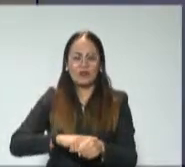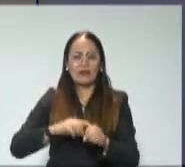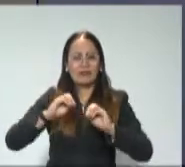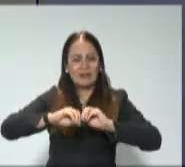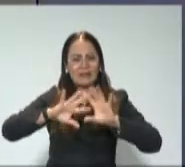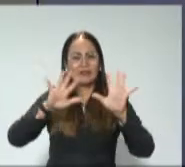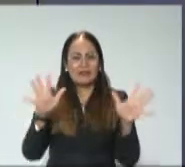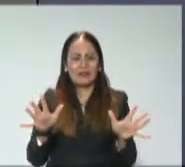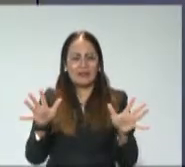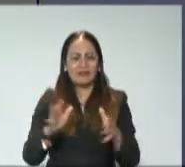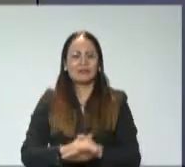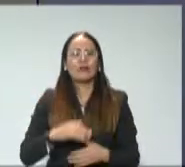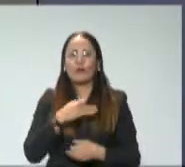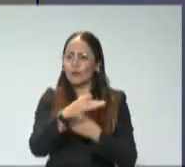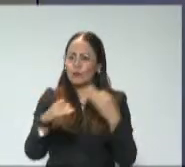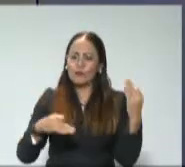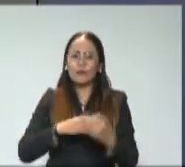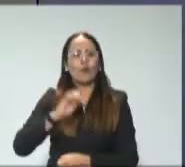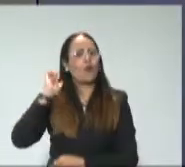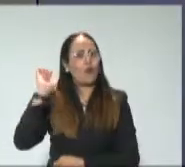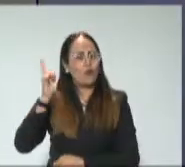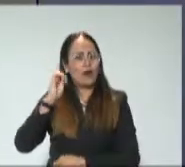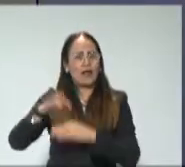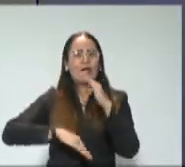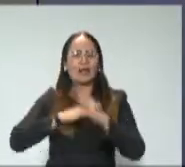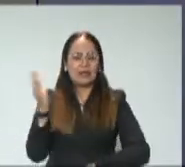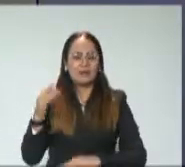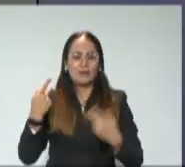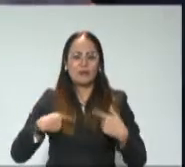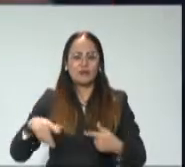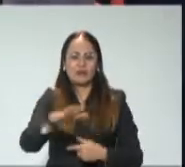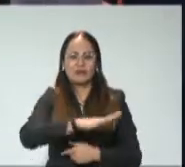transparencia que todo sea para bien de la